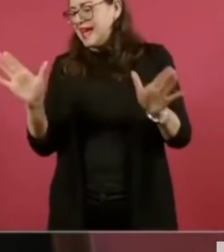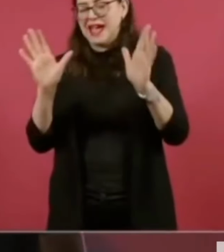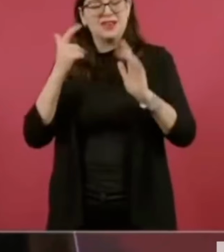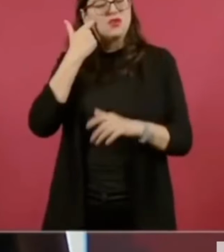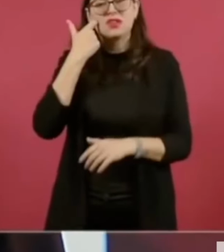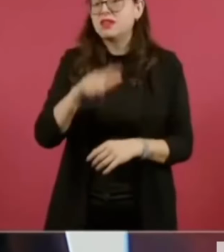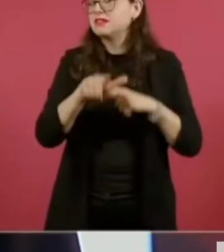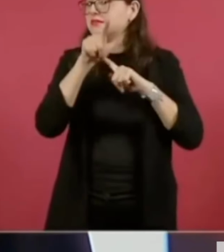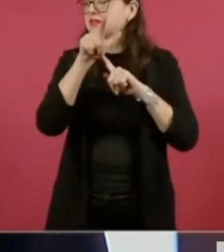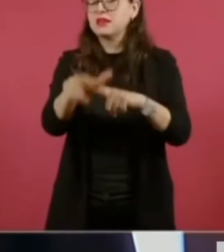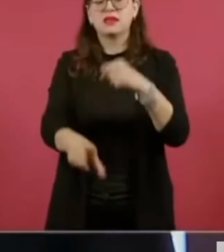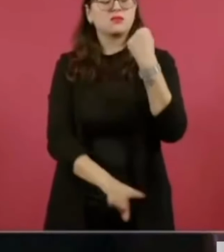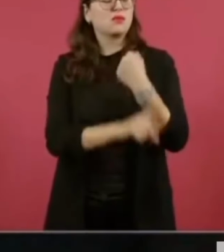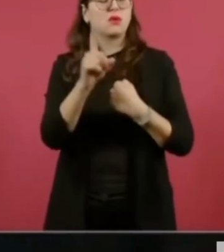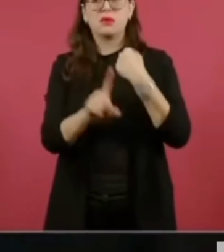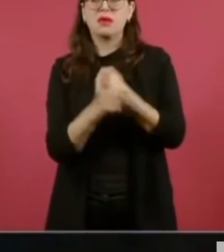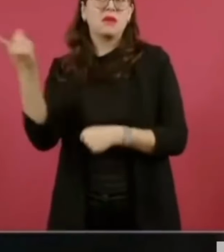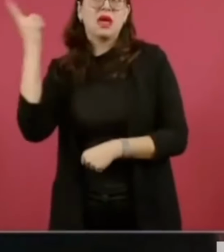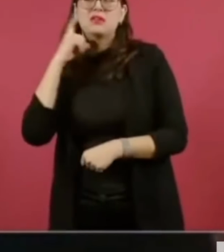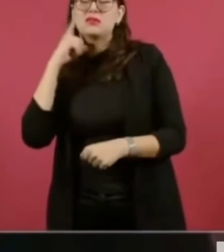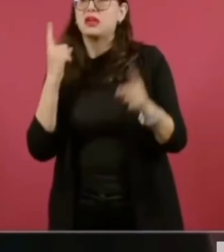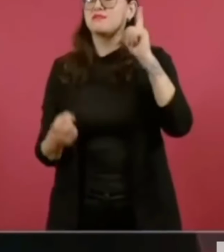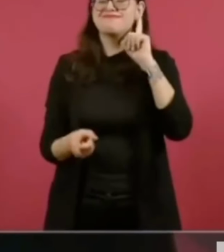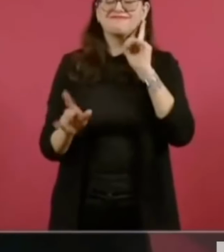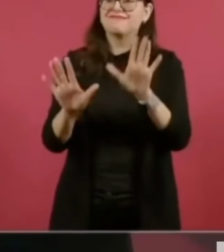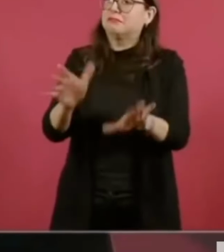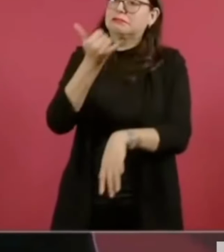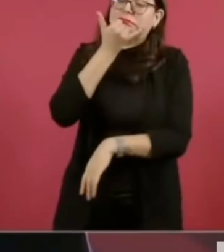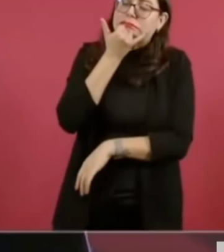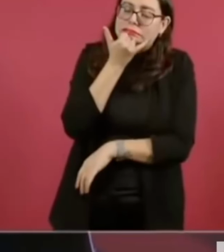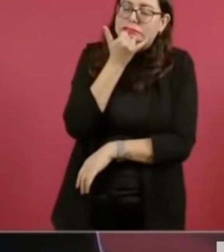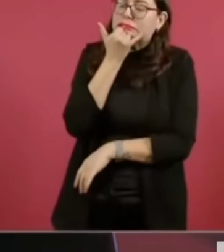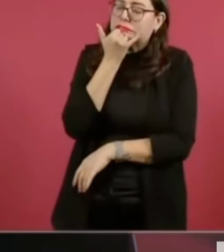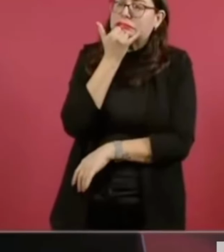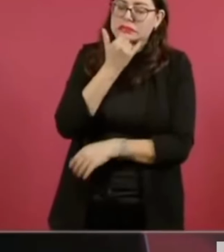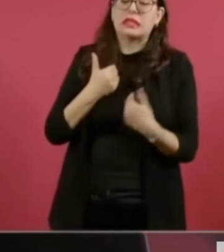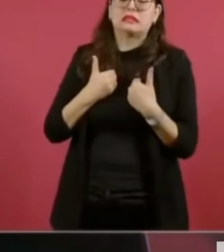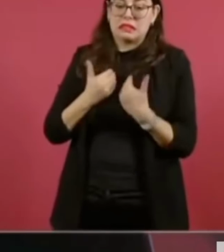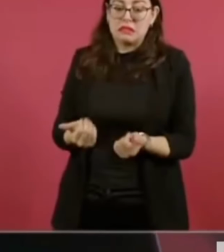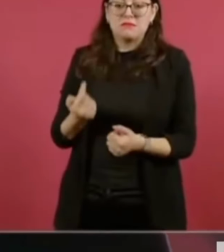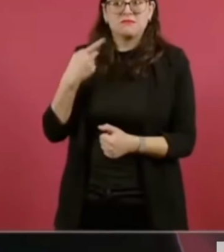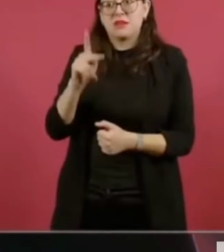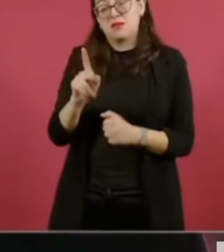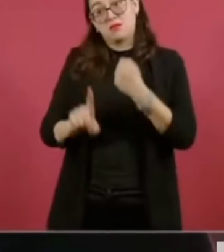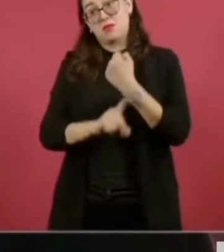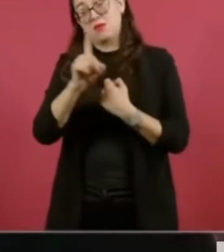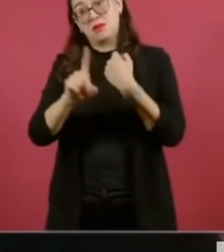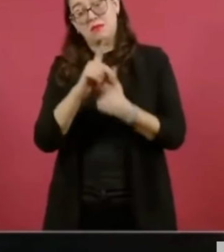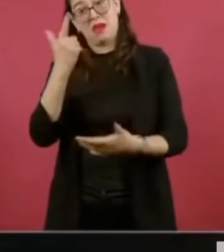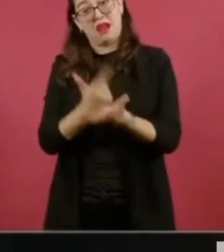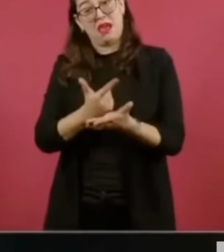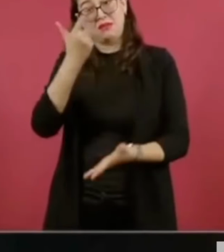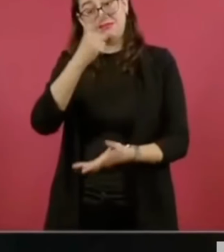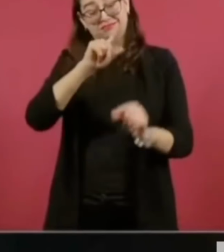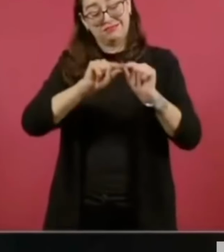pero se trata, repito, de un asunto de Estado, y